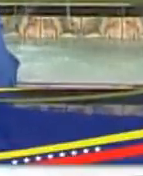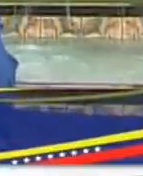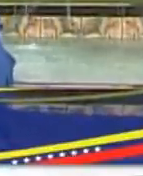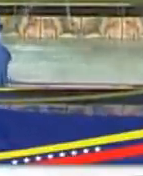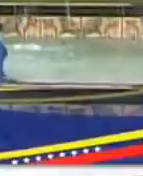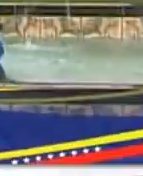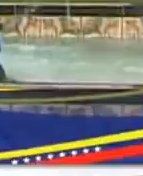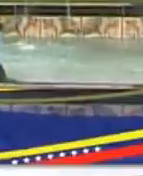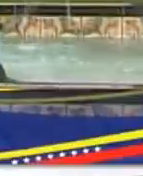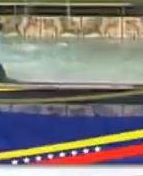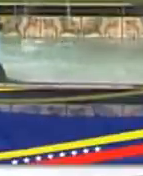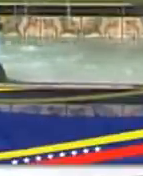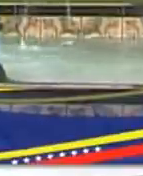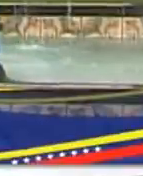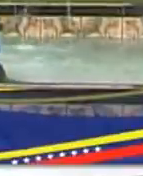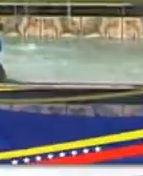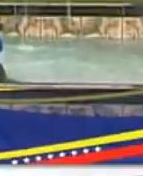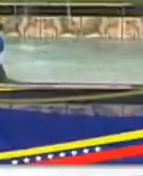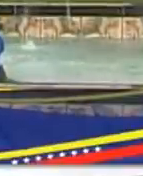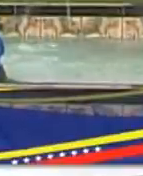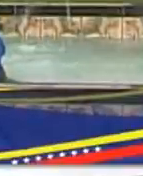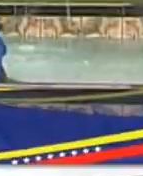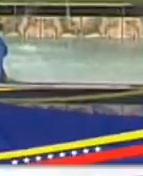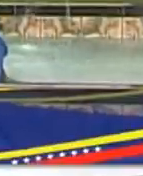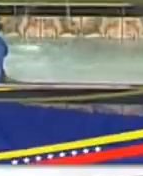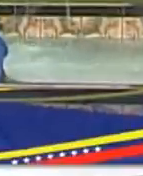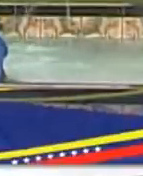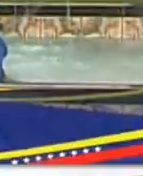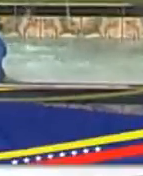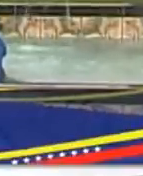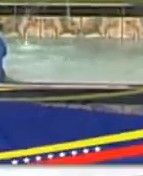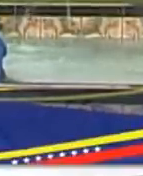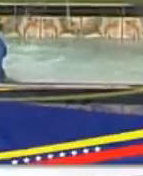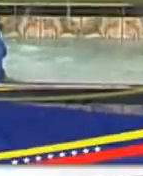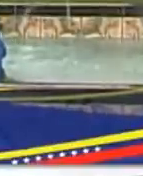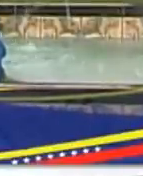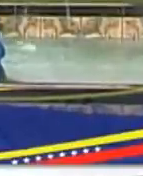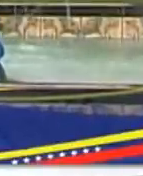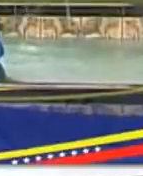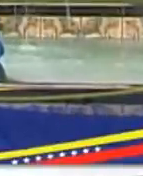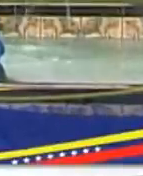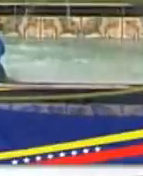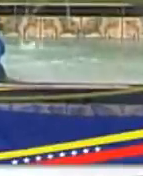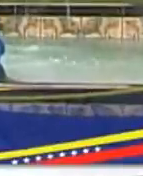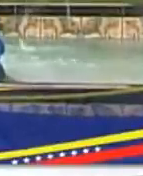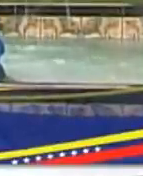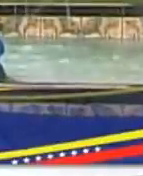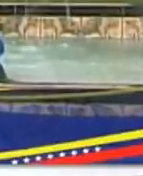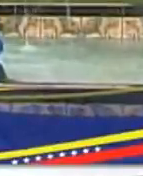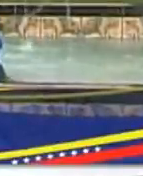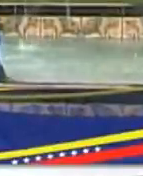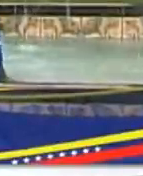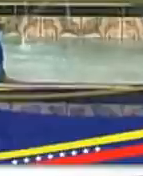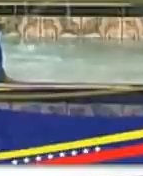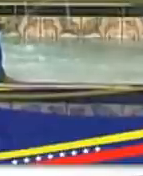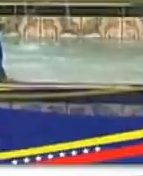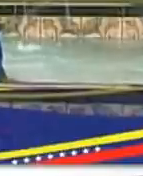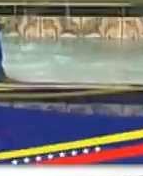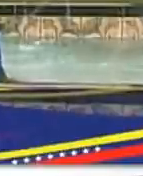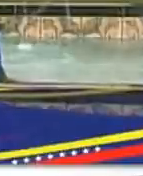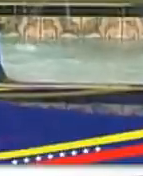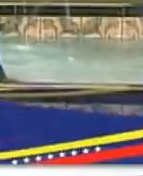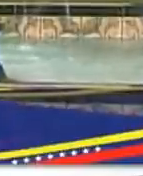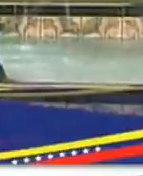platica platica en dólares en euros en petros en